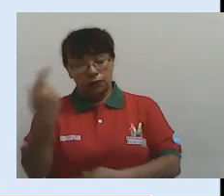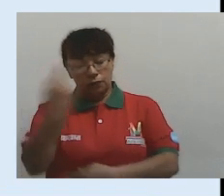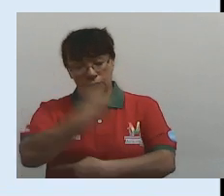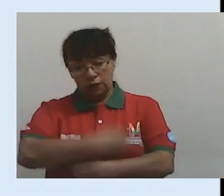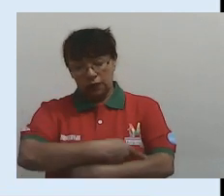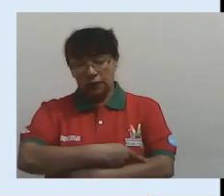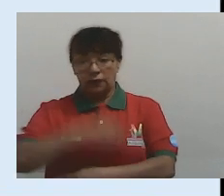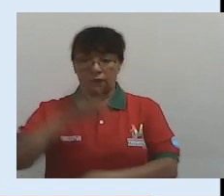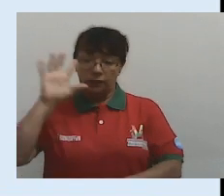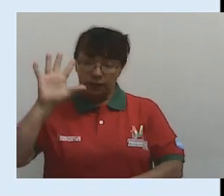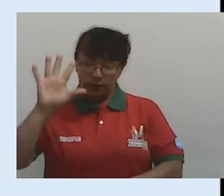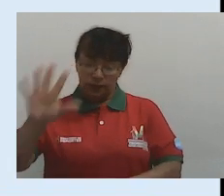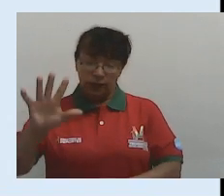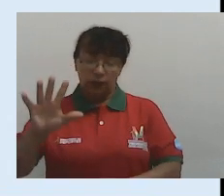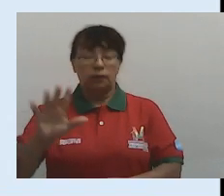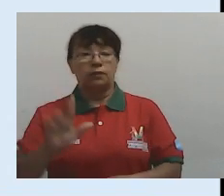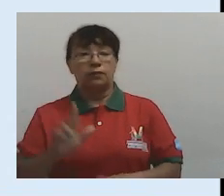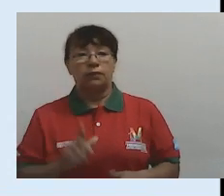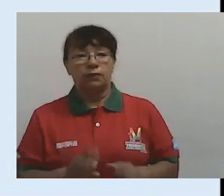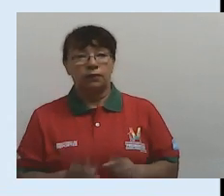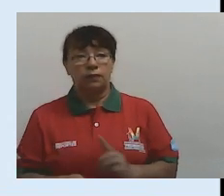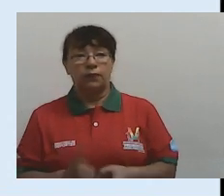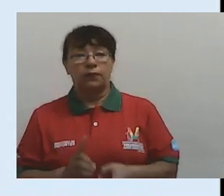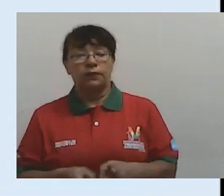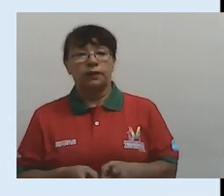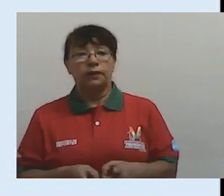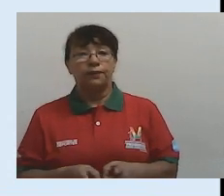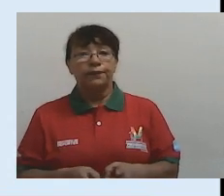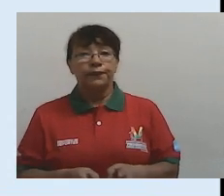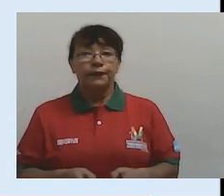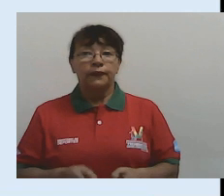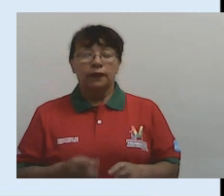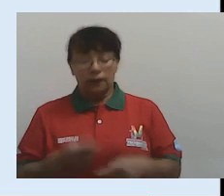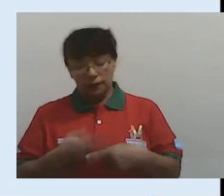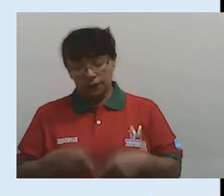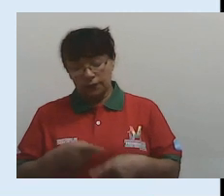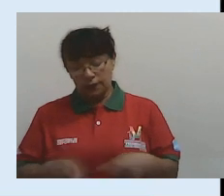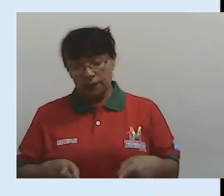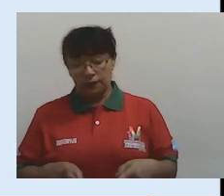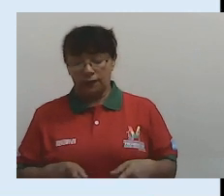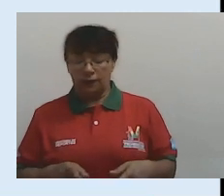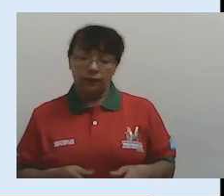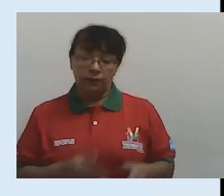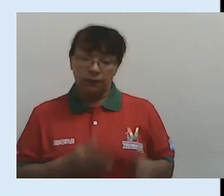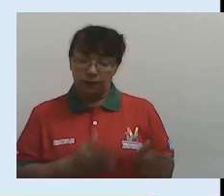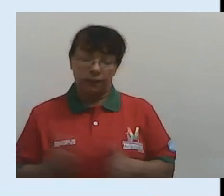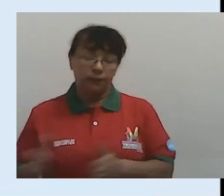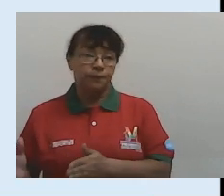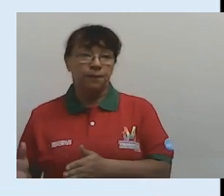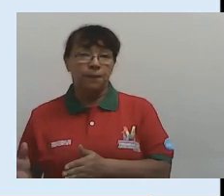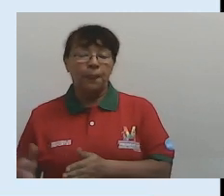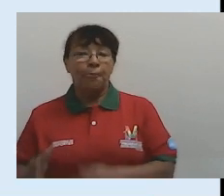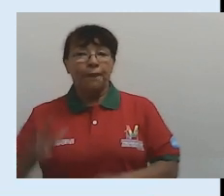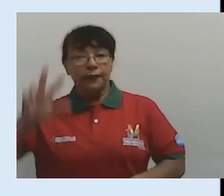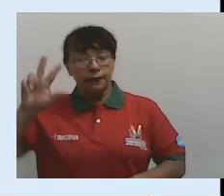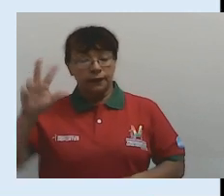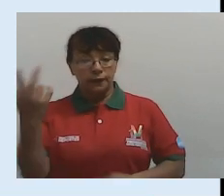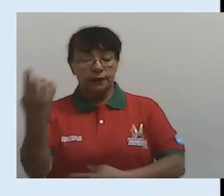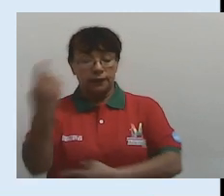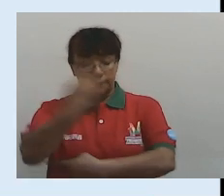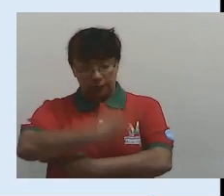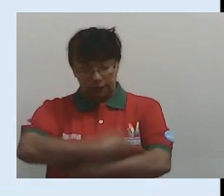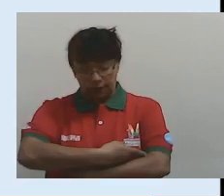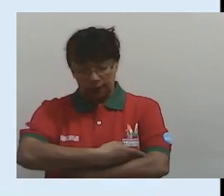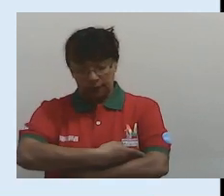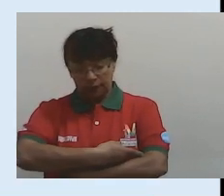me restan. ¿Está? Es la forma en que divido las jornadas y los eventos. Y el tercer día,